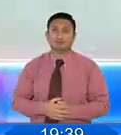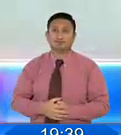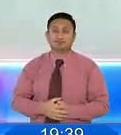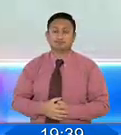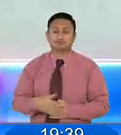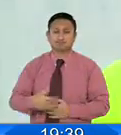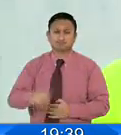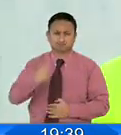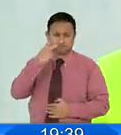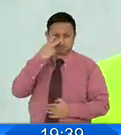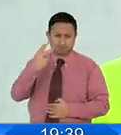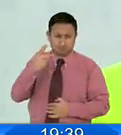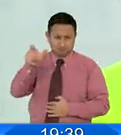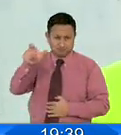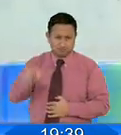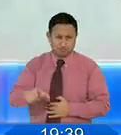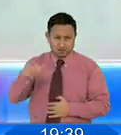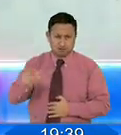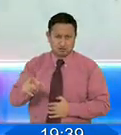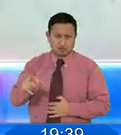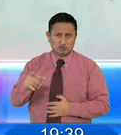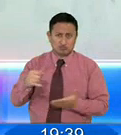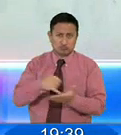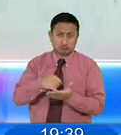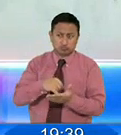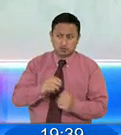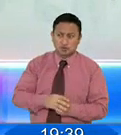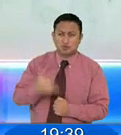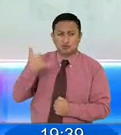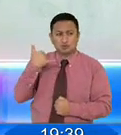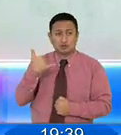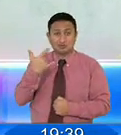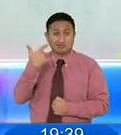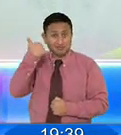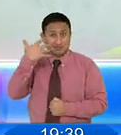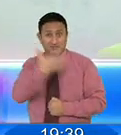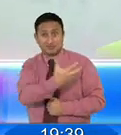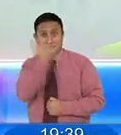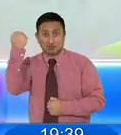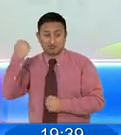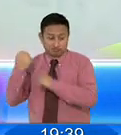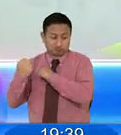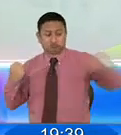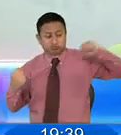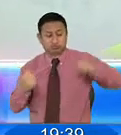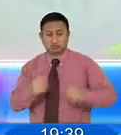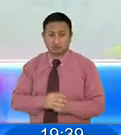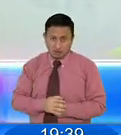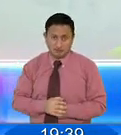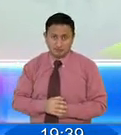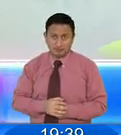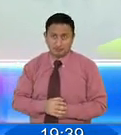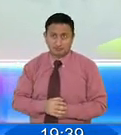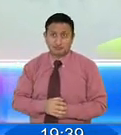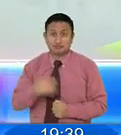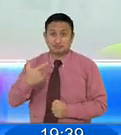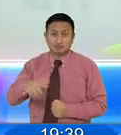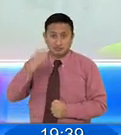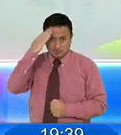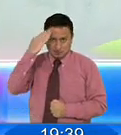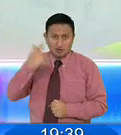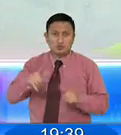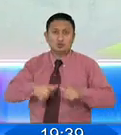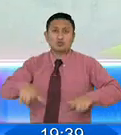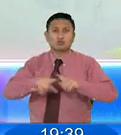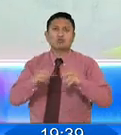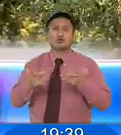unas personas indefensas, arranchaban el teléfono, les golpeaban y de esa manera tenían ya rutas de huida o pasaban de